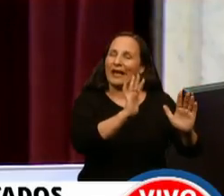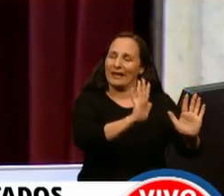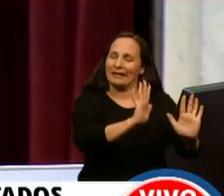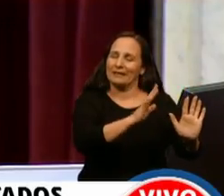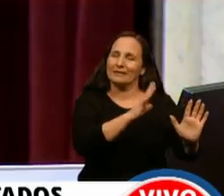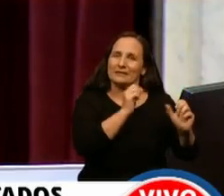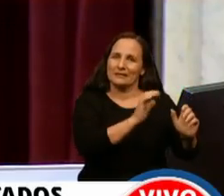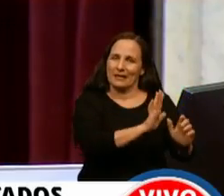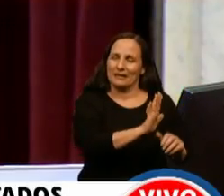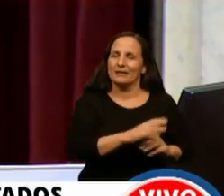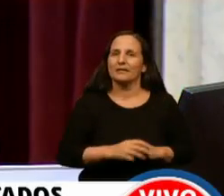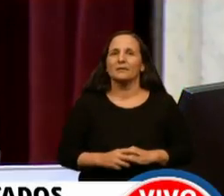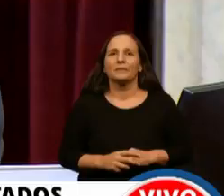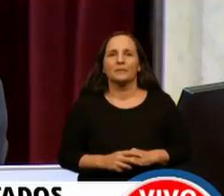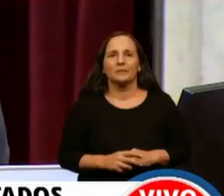secretario